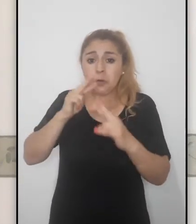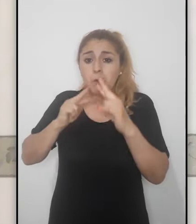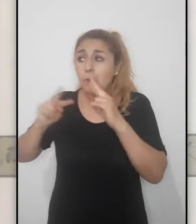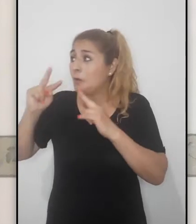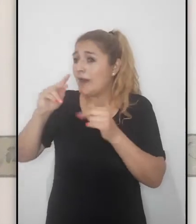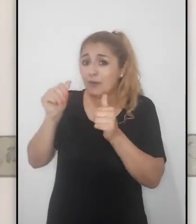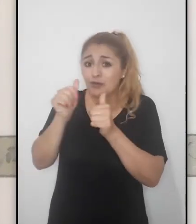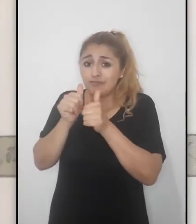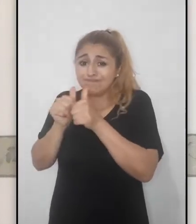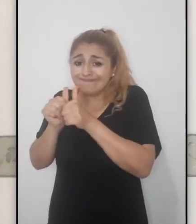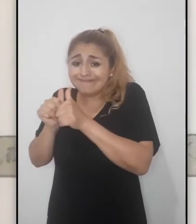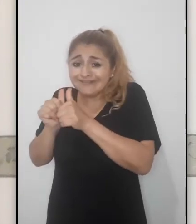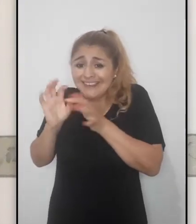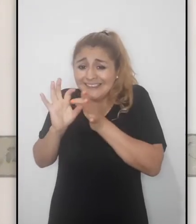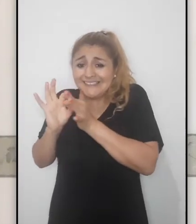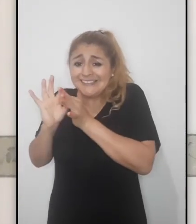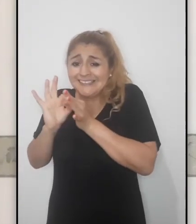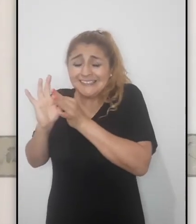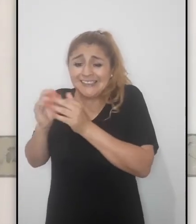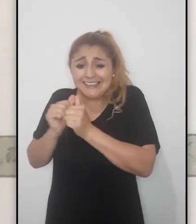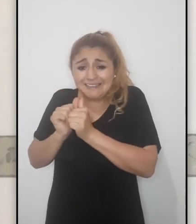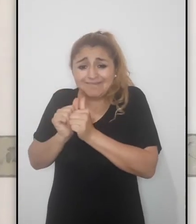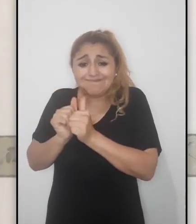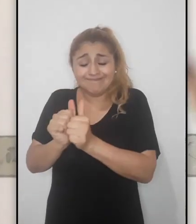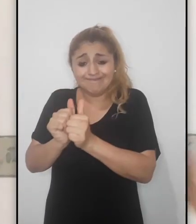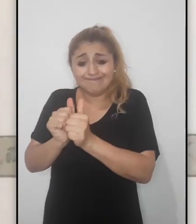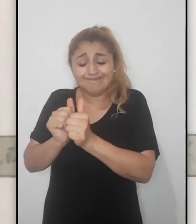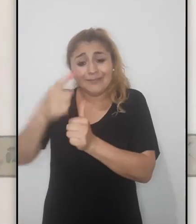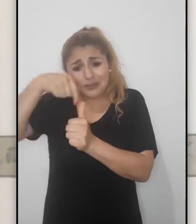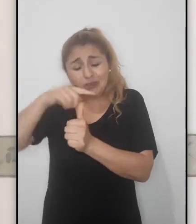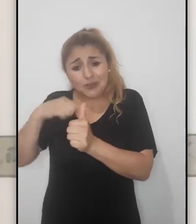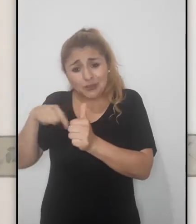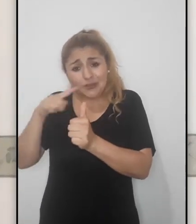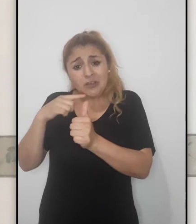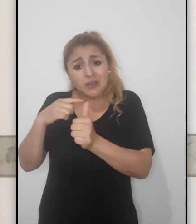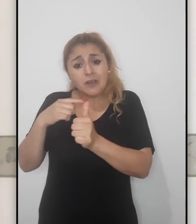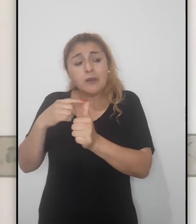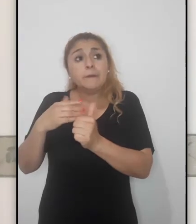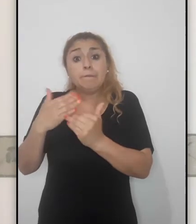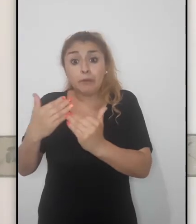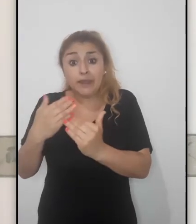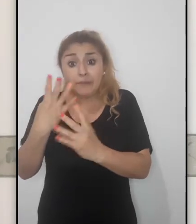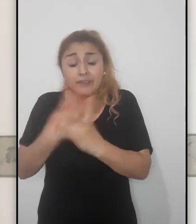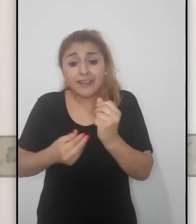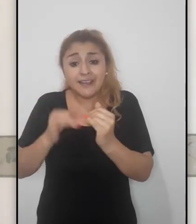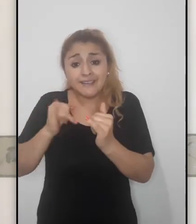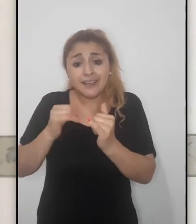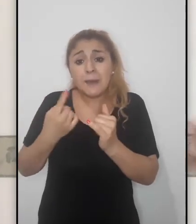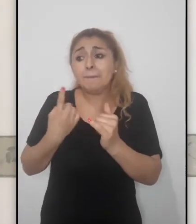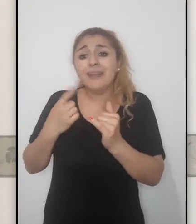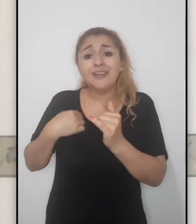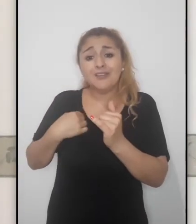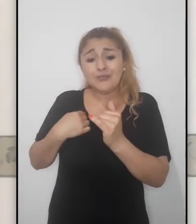que es su justicia y no hay montón de maneras de ver donde nos enfrentaremos